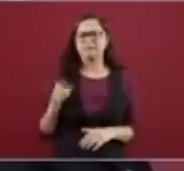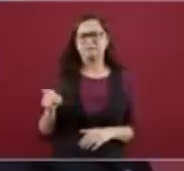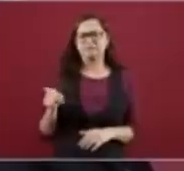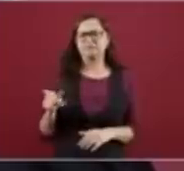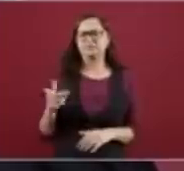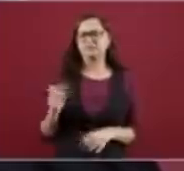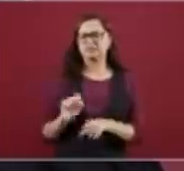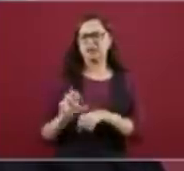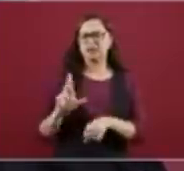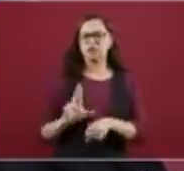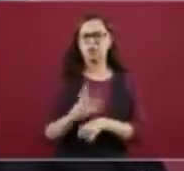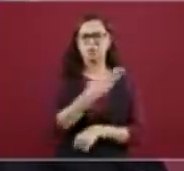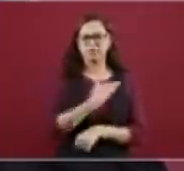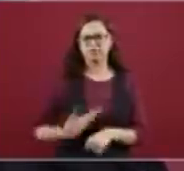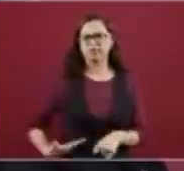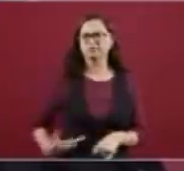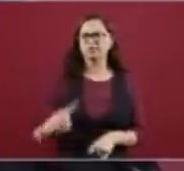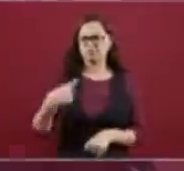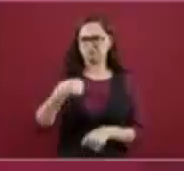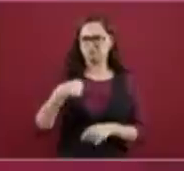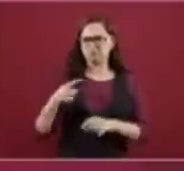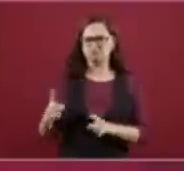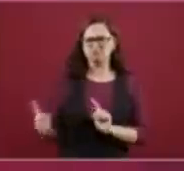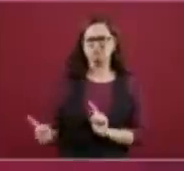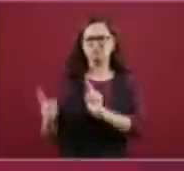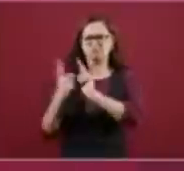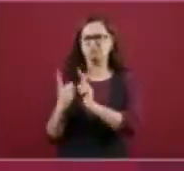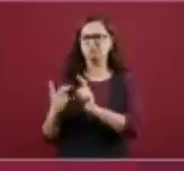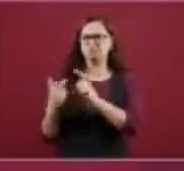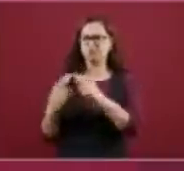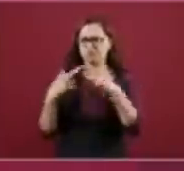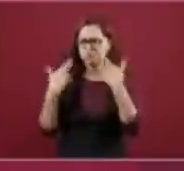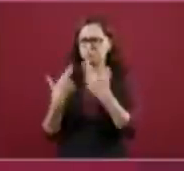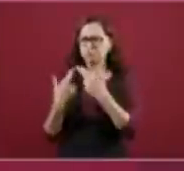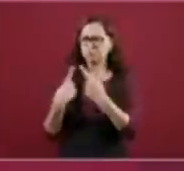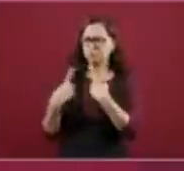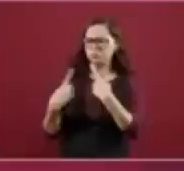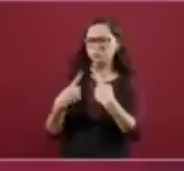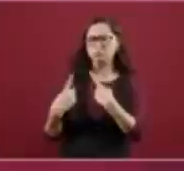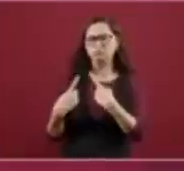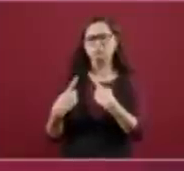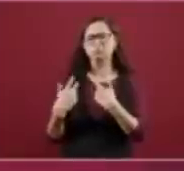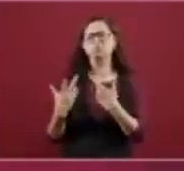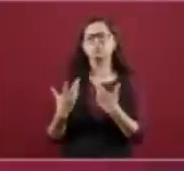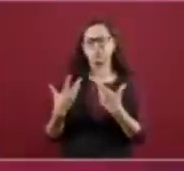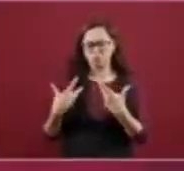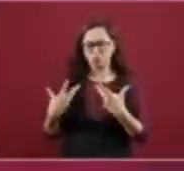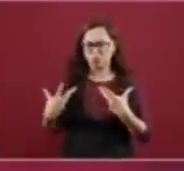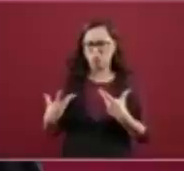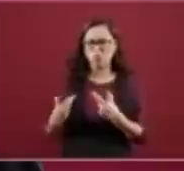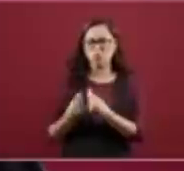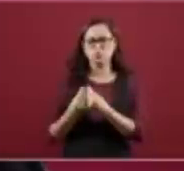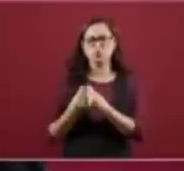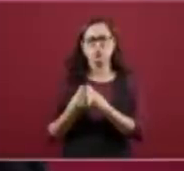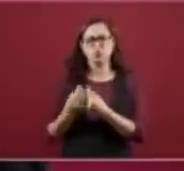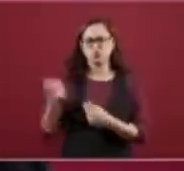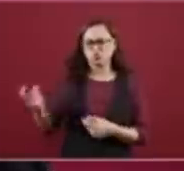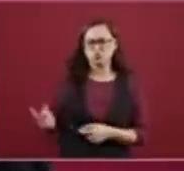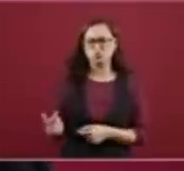El Salvador y, entre otras cosas, quedamos en hacer una gira juntos.